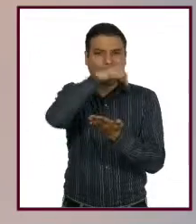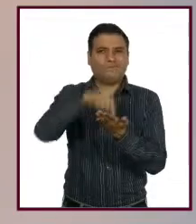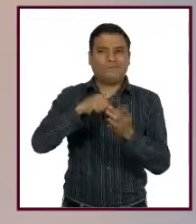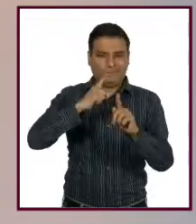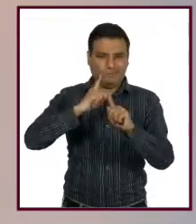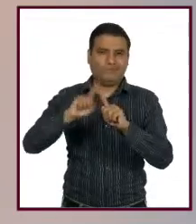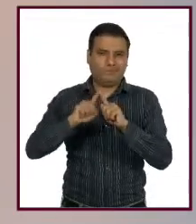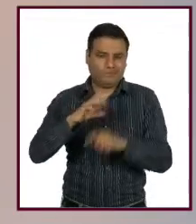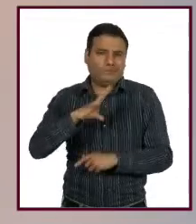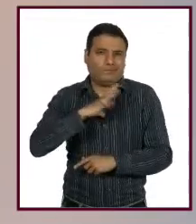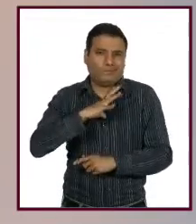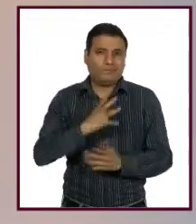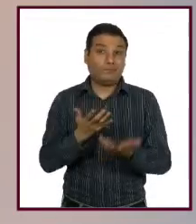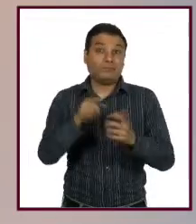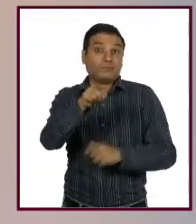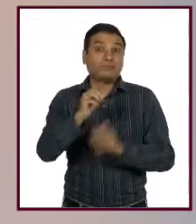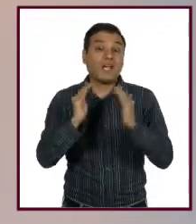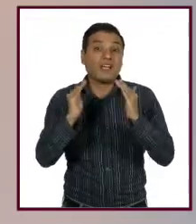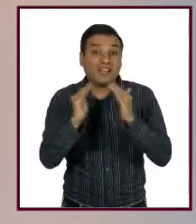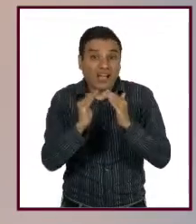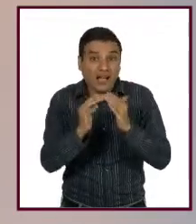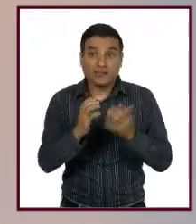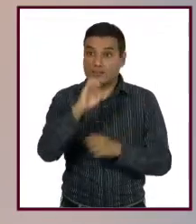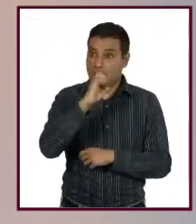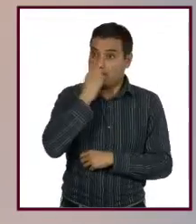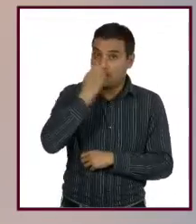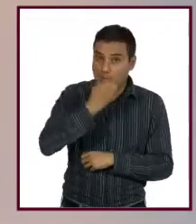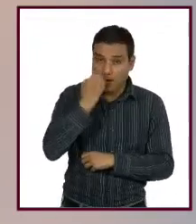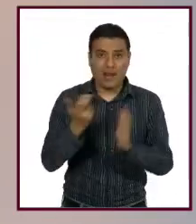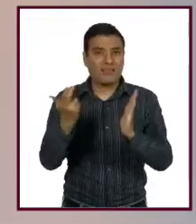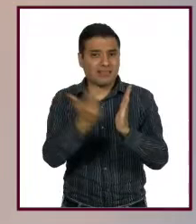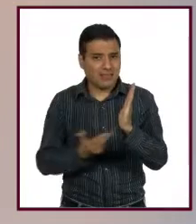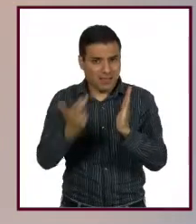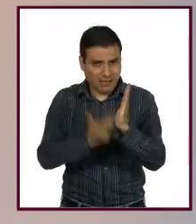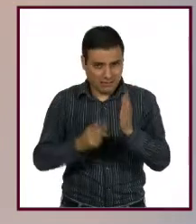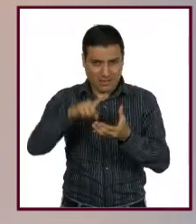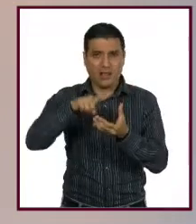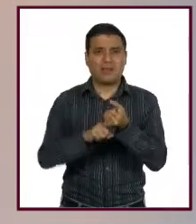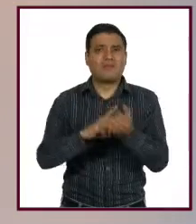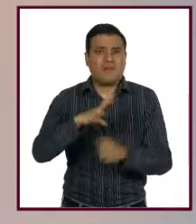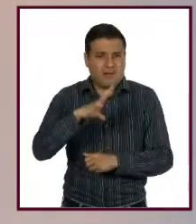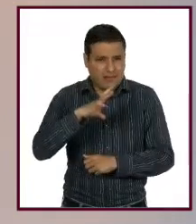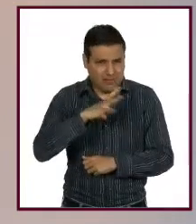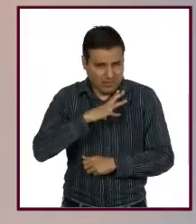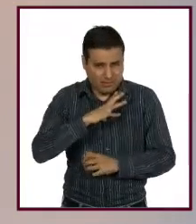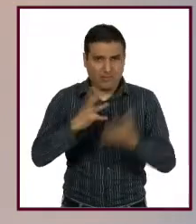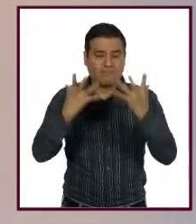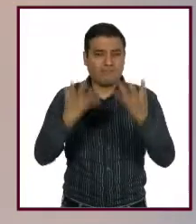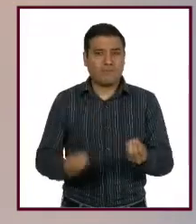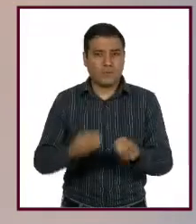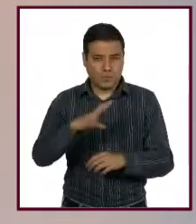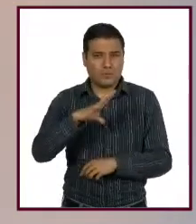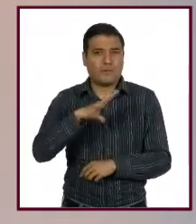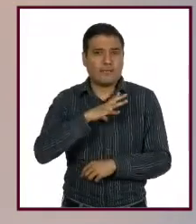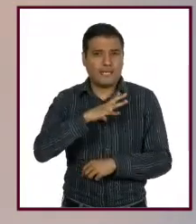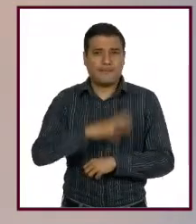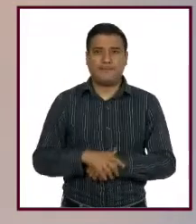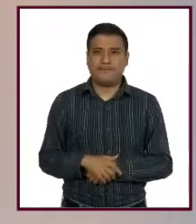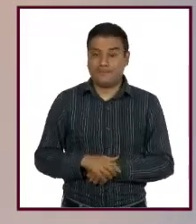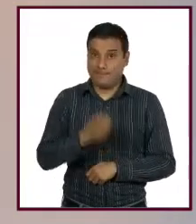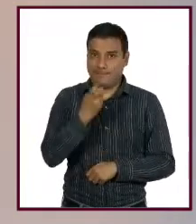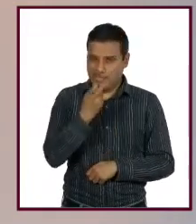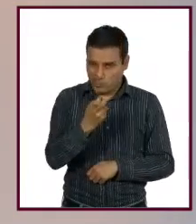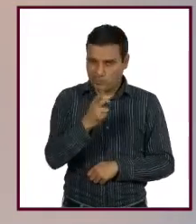casa, desde el aula, desde los talleres. Es algo ubicuo, es decir, que está en todas partes. Entonces me gustaría mucho que